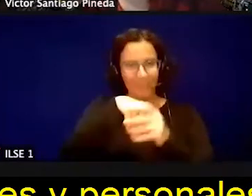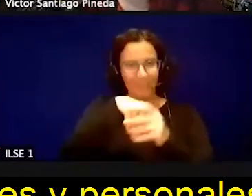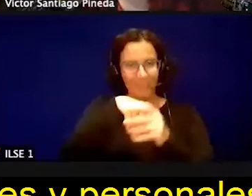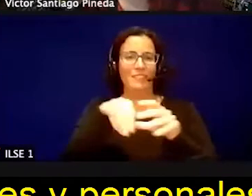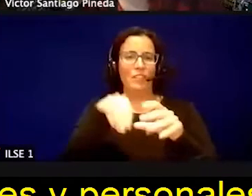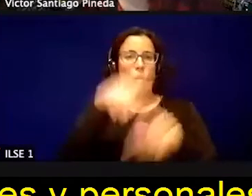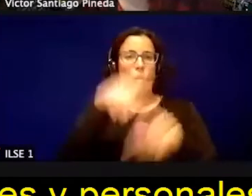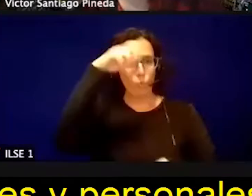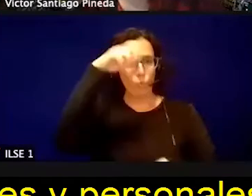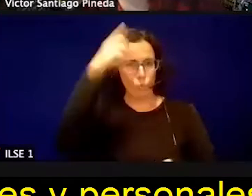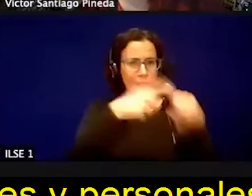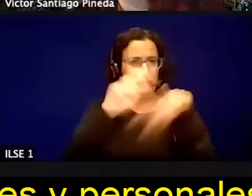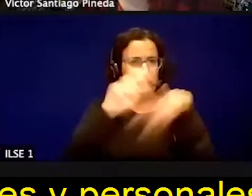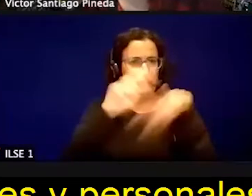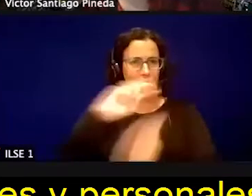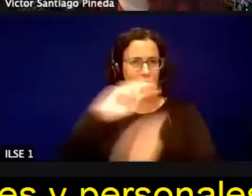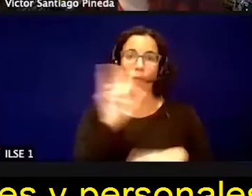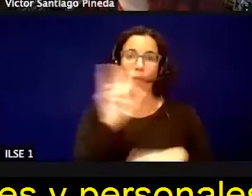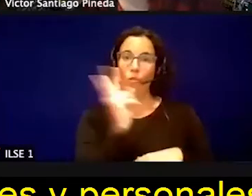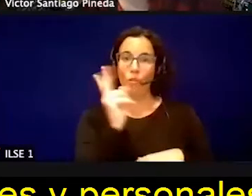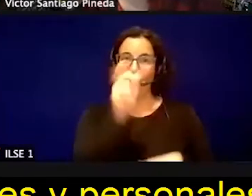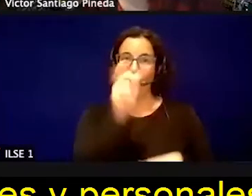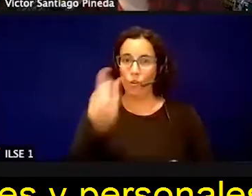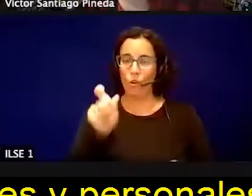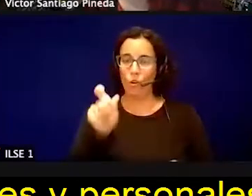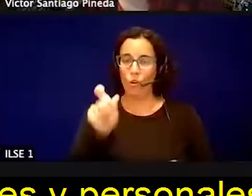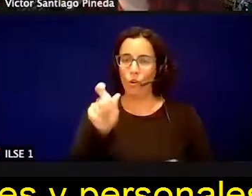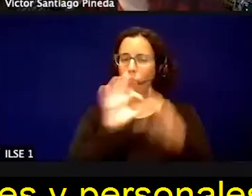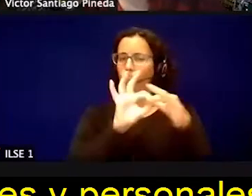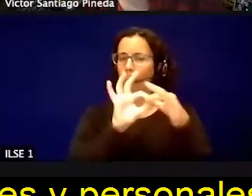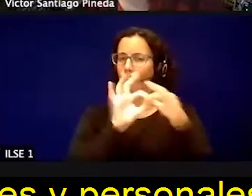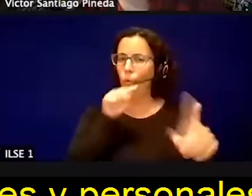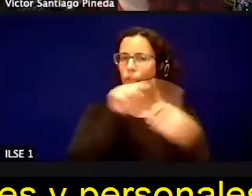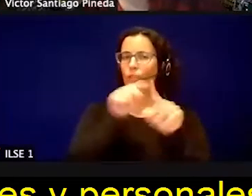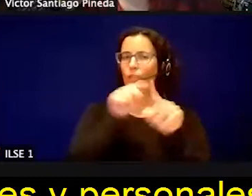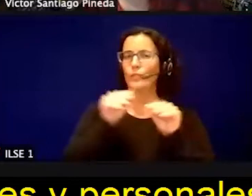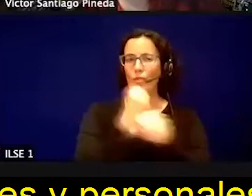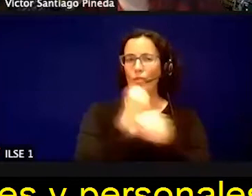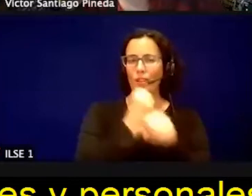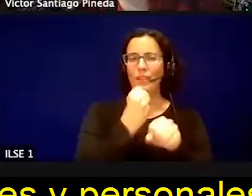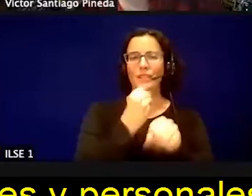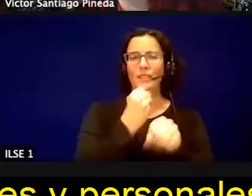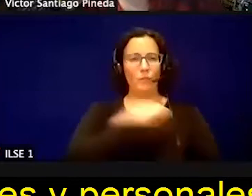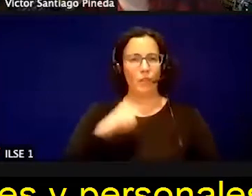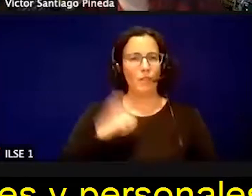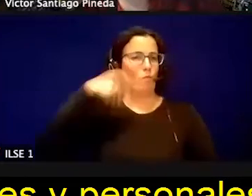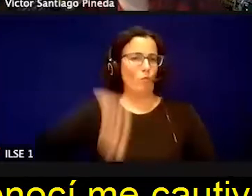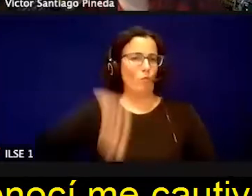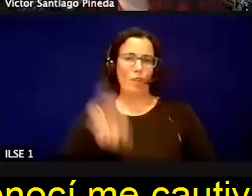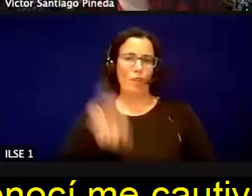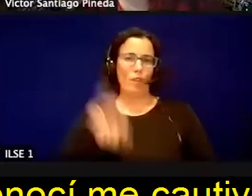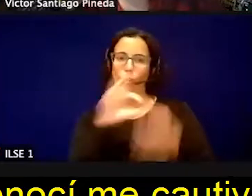pero que están totalmente alineadas y conectadas en sus objetivos laborales, personales y profesionales, ¿no? En primer